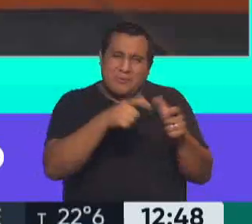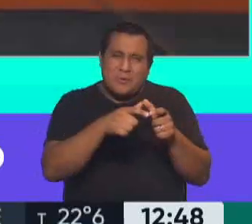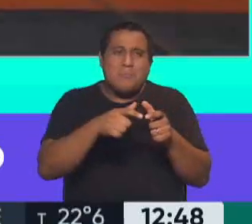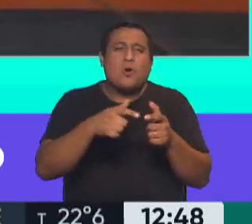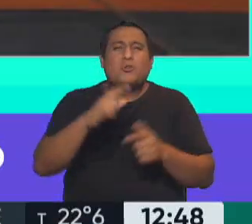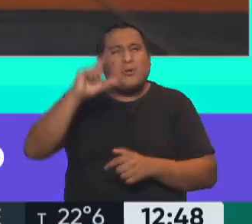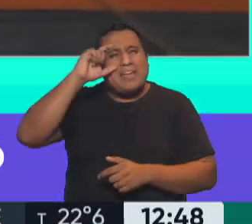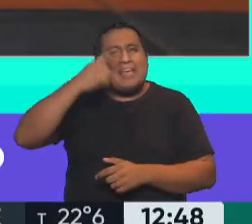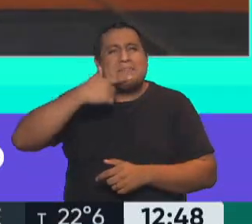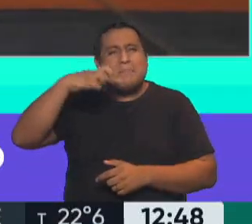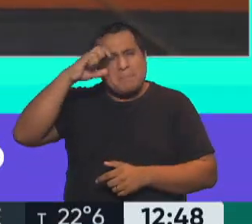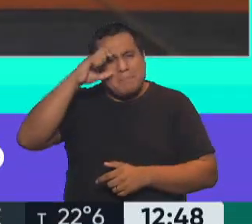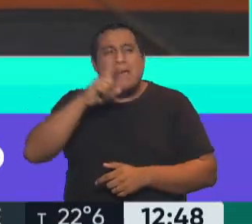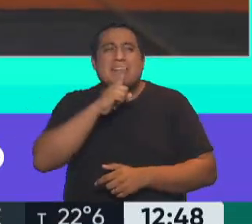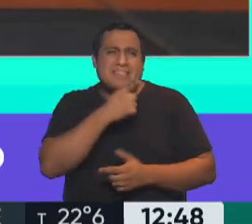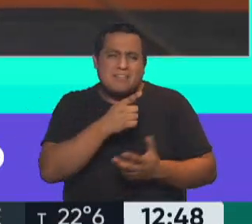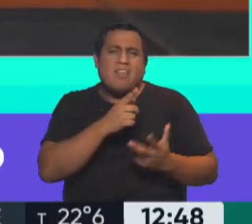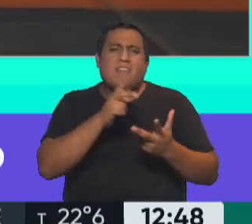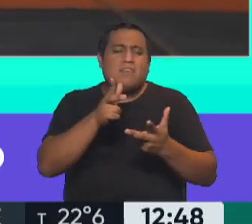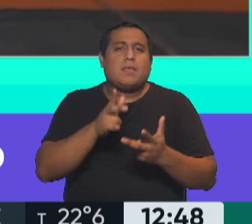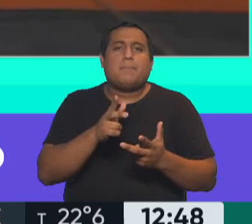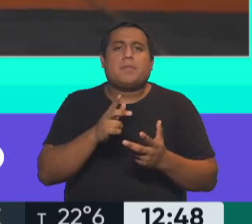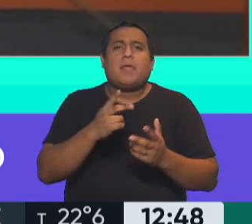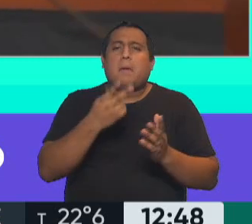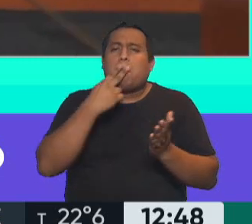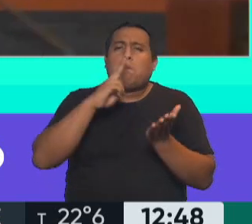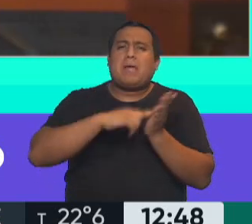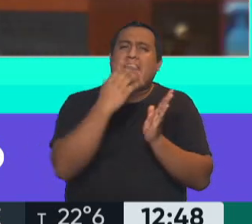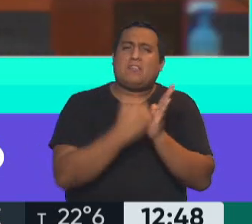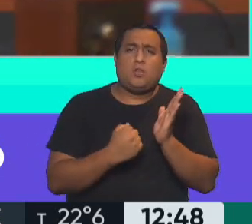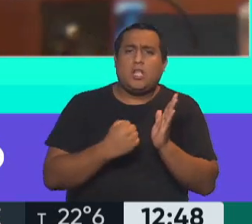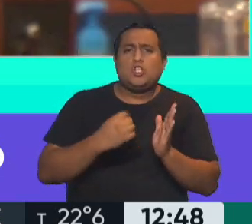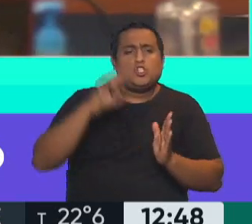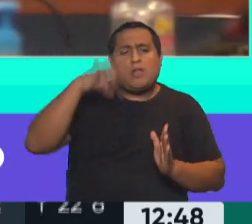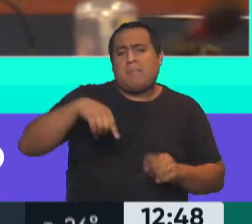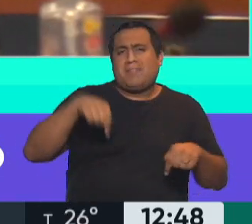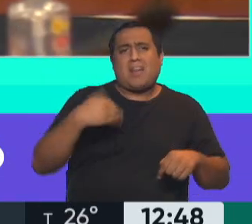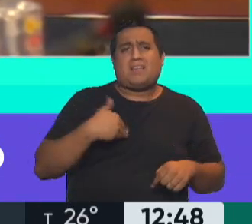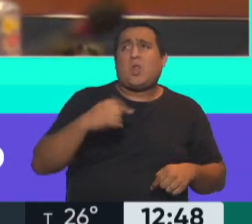José Luis Esper, decir que los derechos, o él habla de las retenciones, existen únicamente acá, las retenciones son los derechos de exportación.